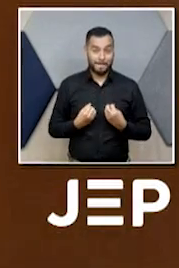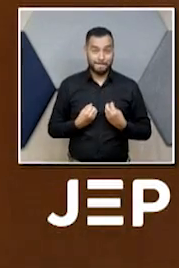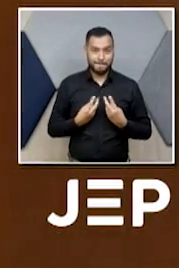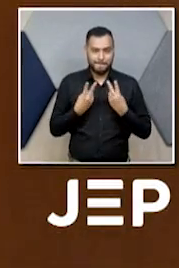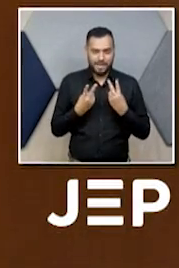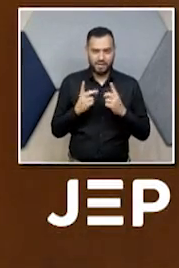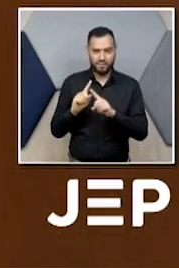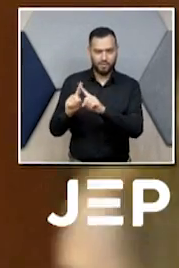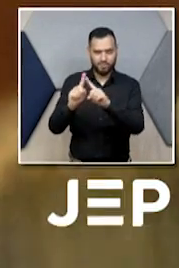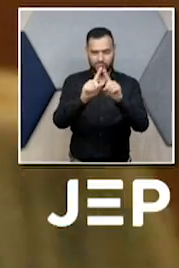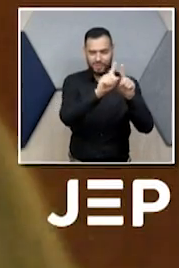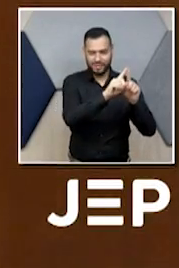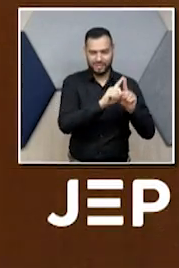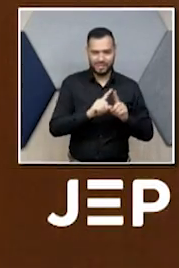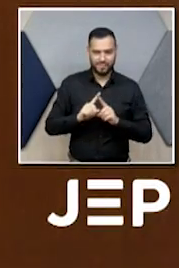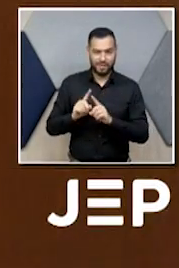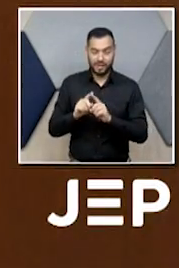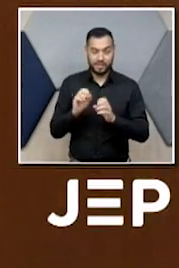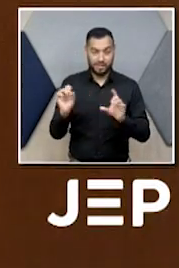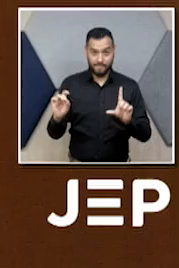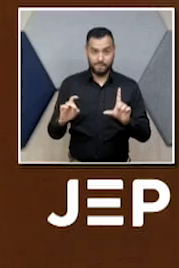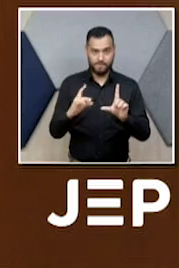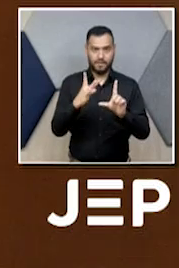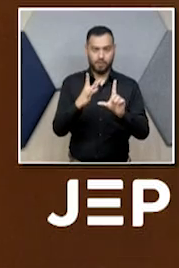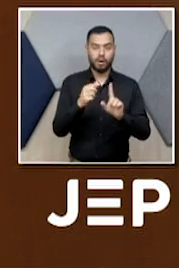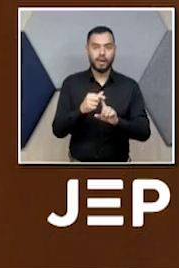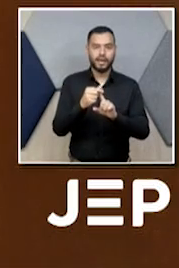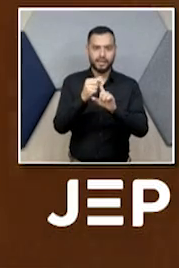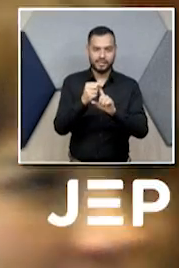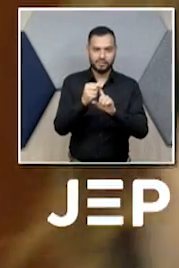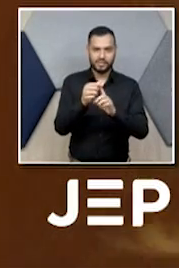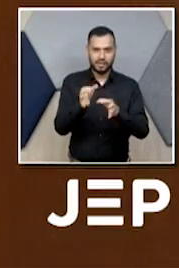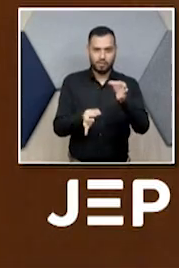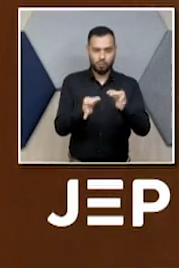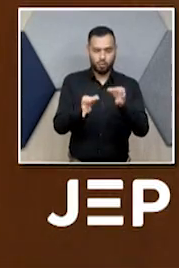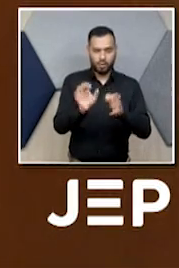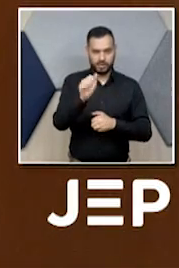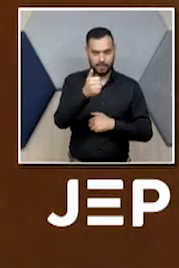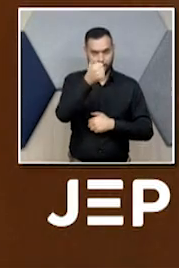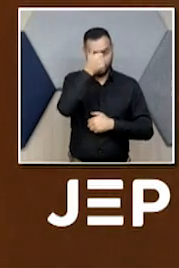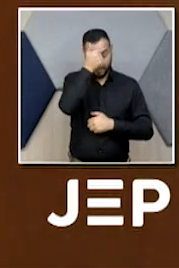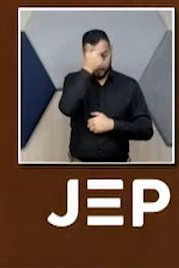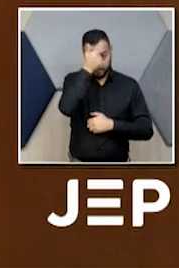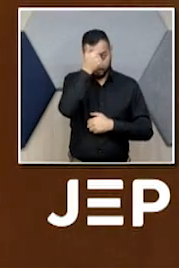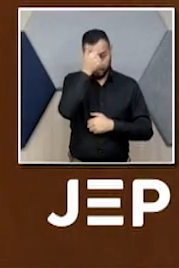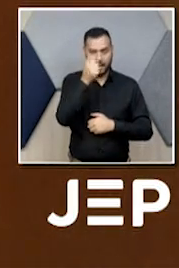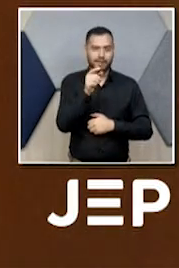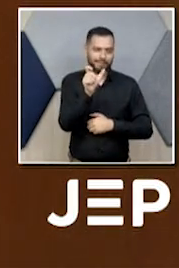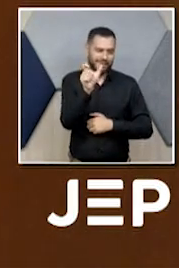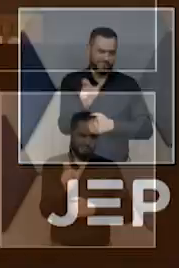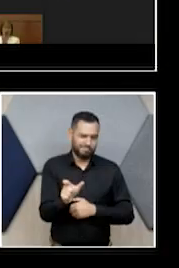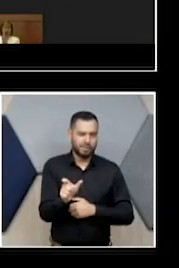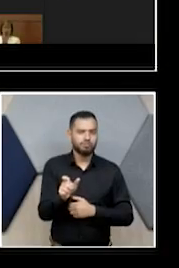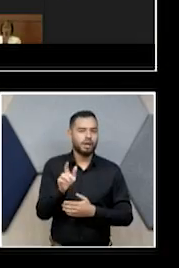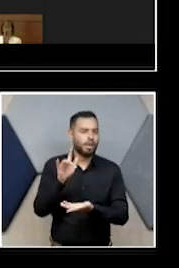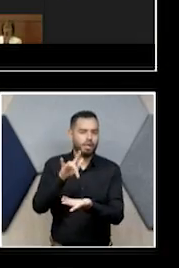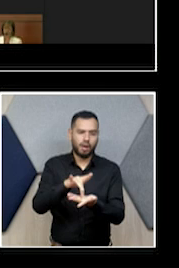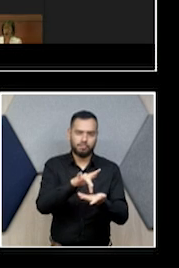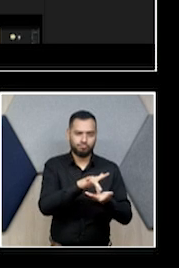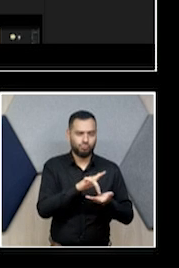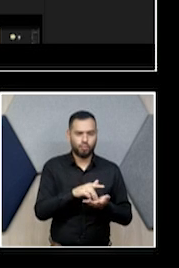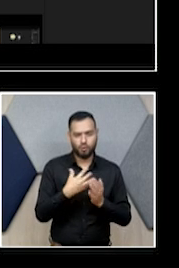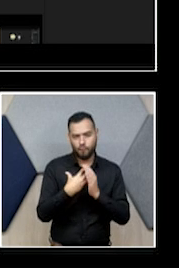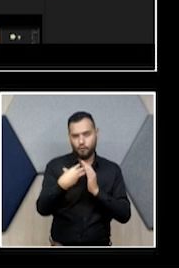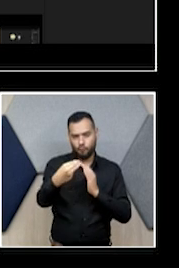virtuales, especialmente a las magistradas y magistrados que no pudieron asistir por estar fuera de la ciudad de Bogotá, pero se